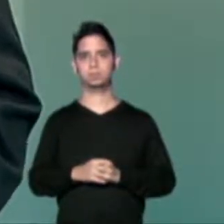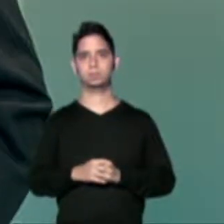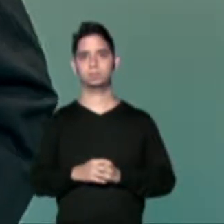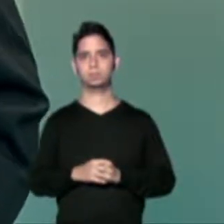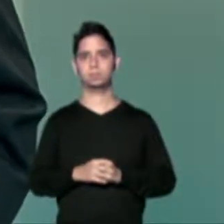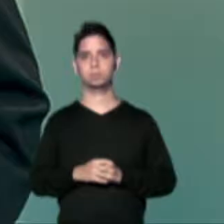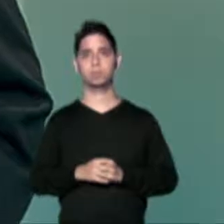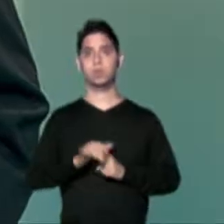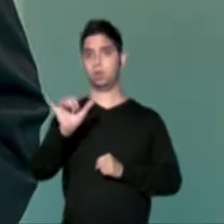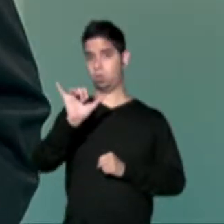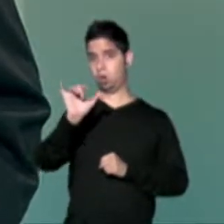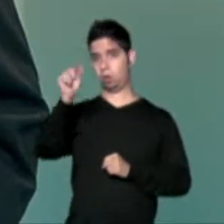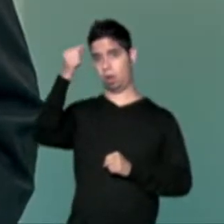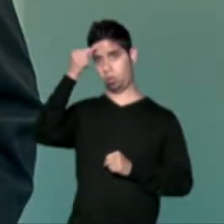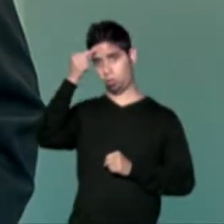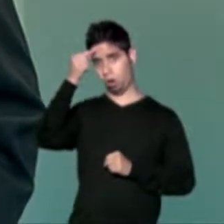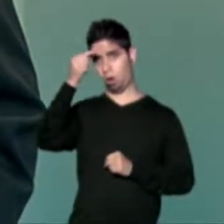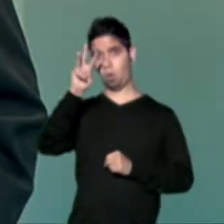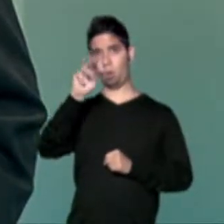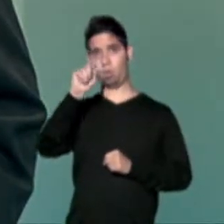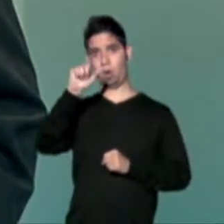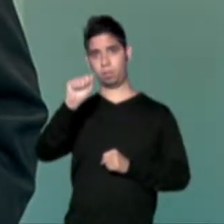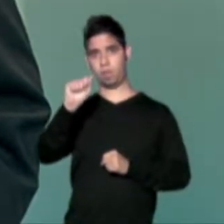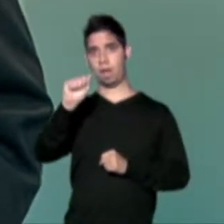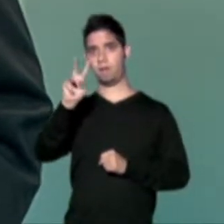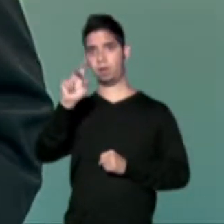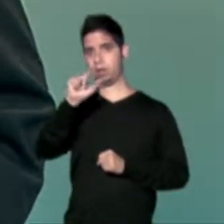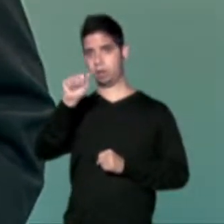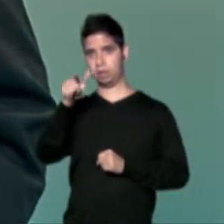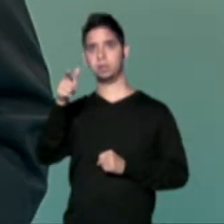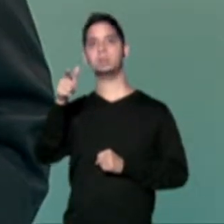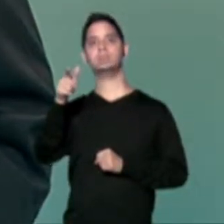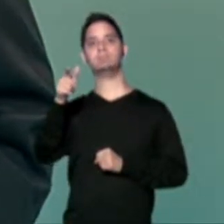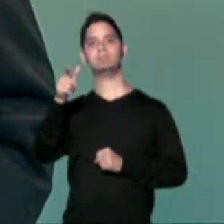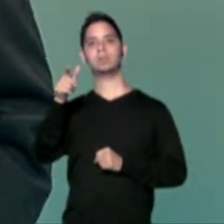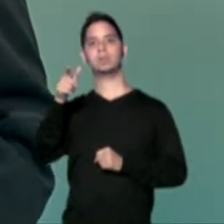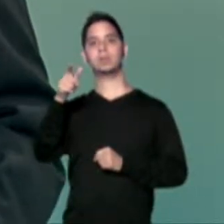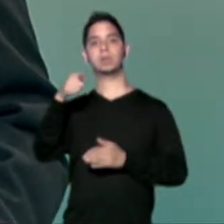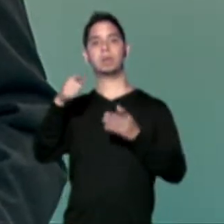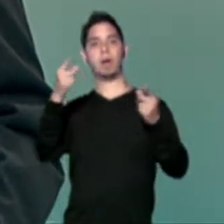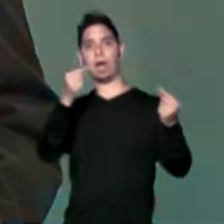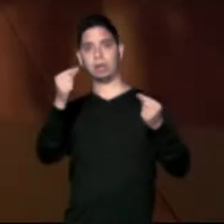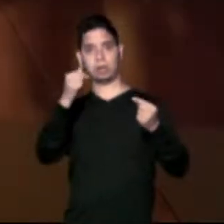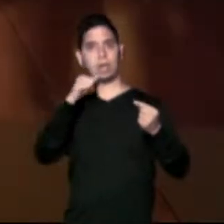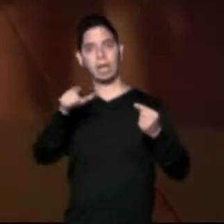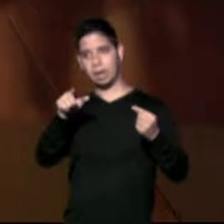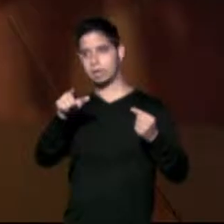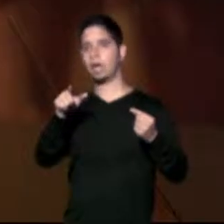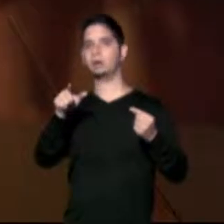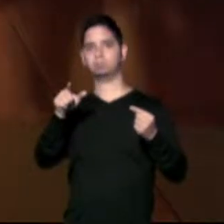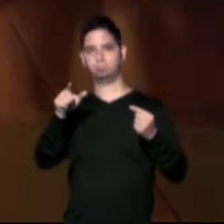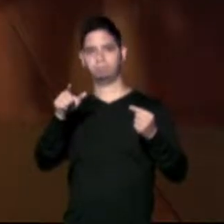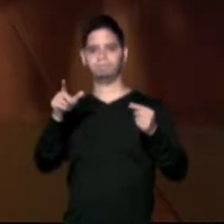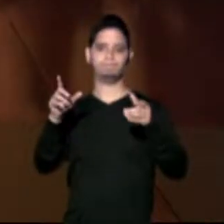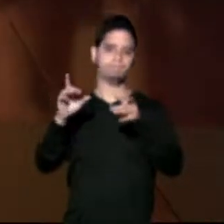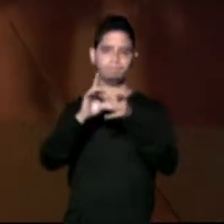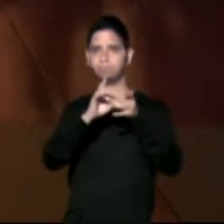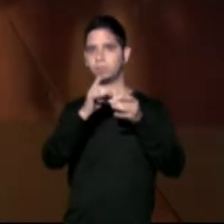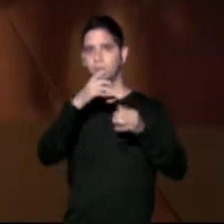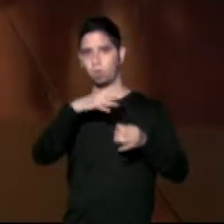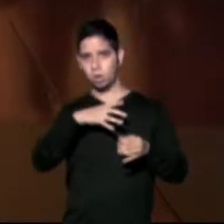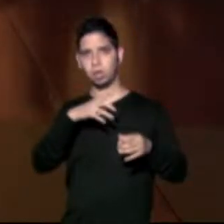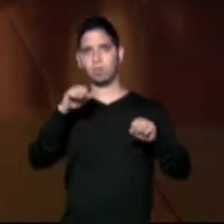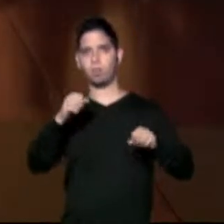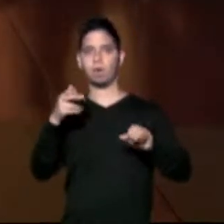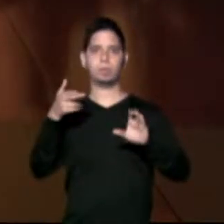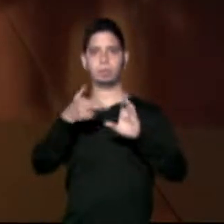la gobernadora interina Wanda Vázquez firmó hoy una orden ejecutiva que crea el Concilio de Mujeres, esto con el fin de buscar la participación equitativa